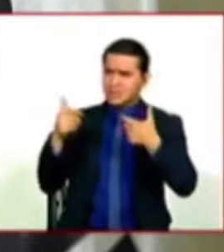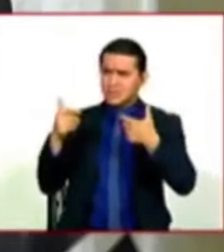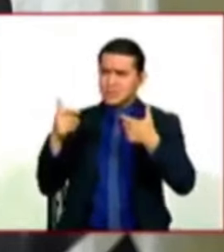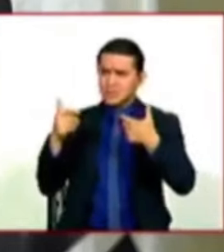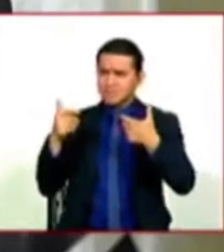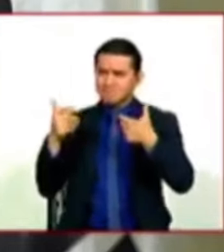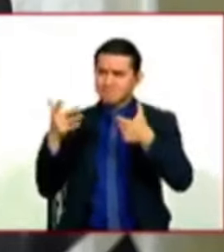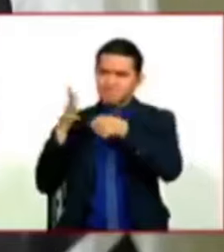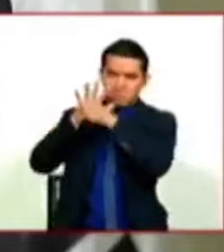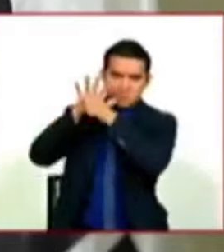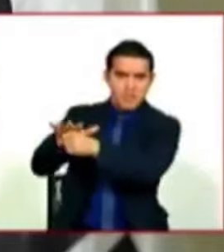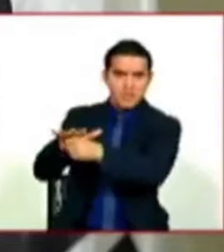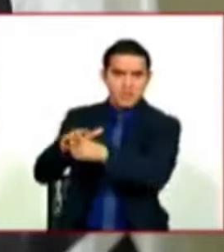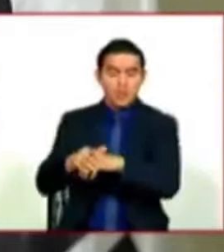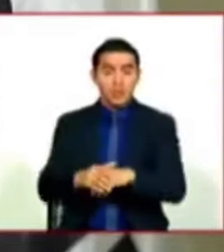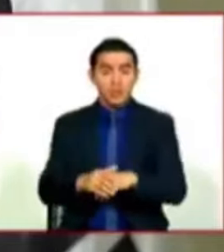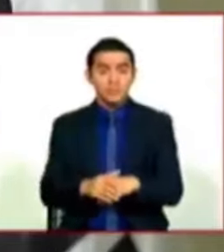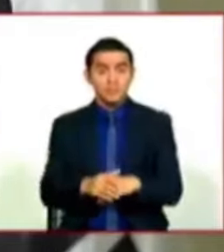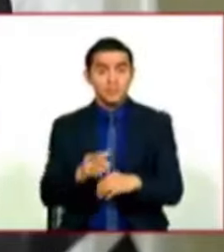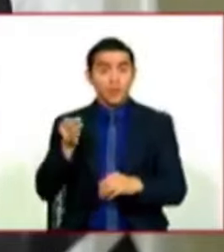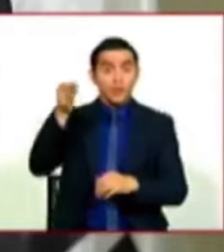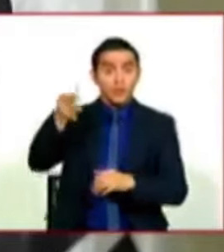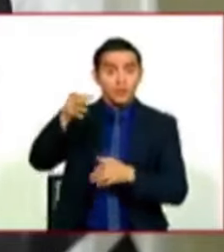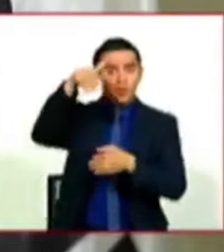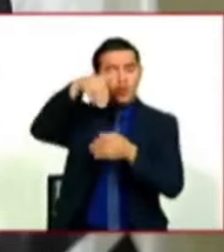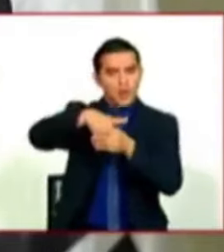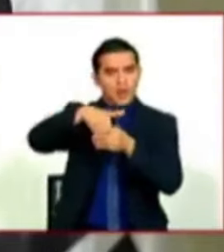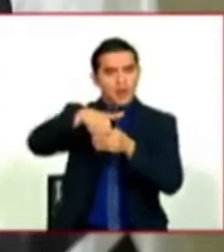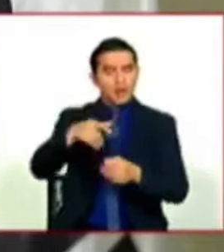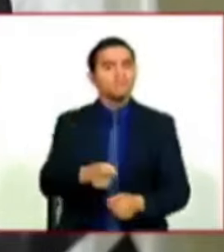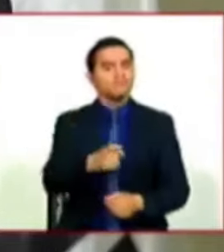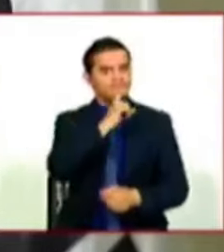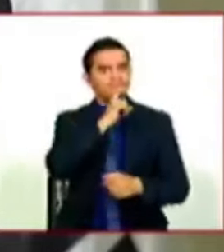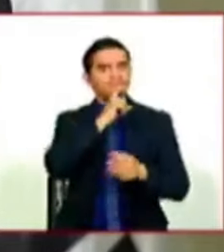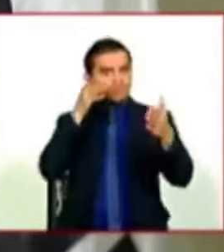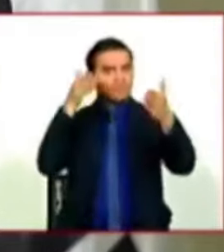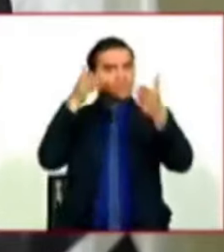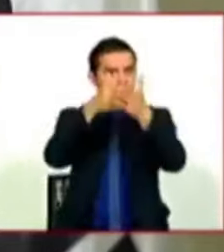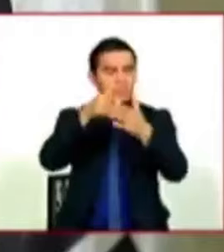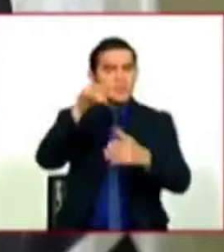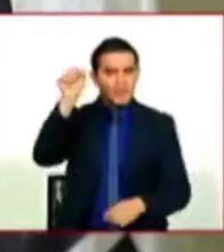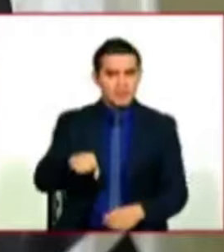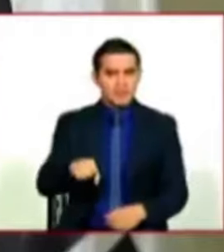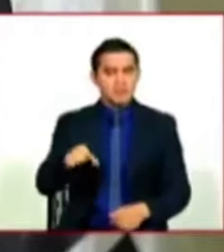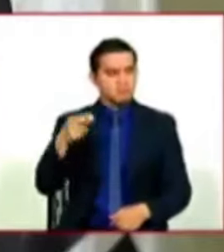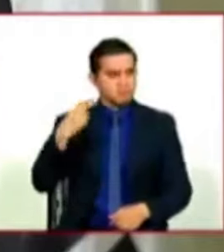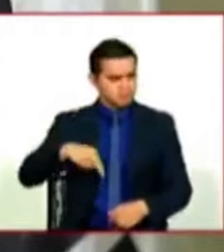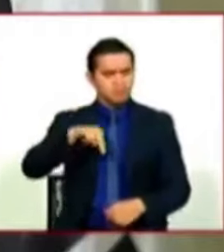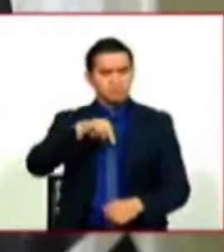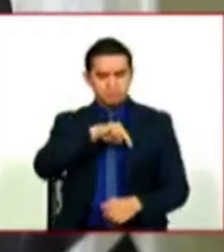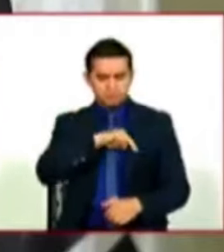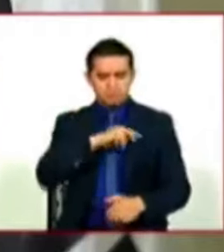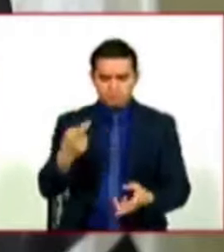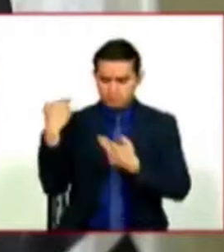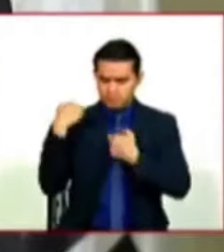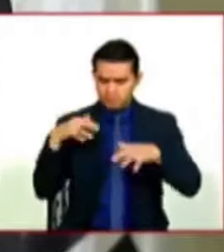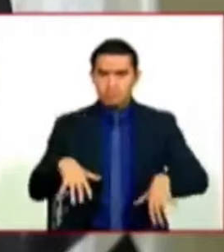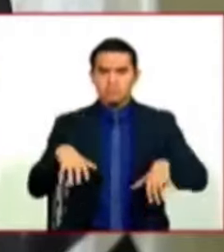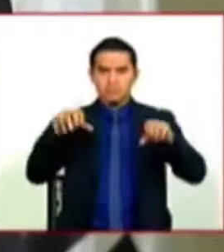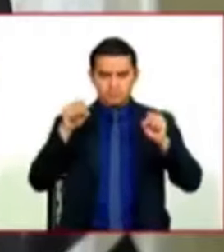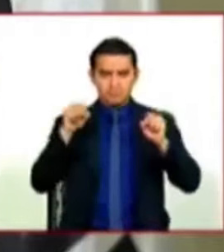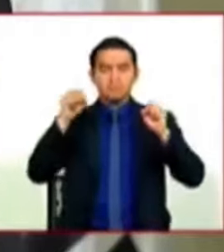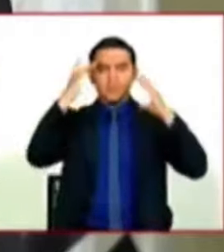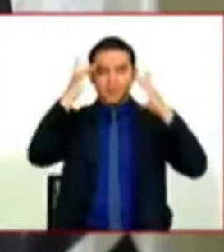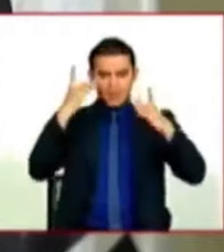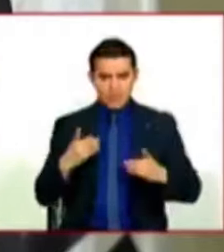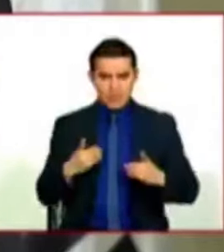Hacer elecciones en ese contexto es todo un desafío que se asume con determinación, valentía y